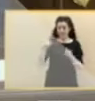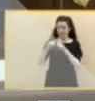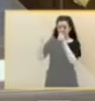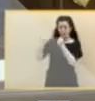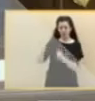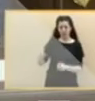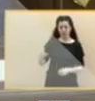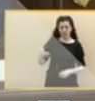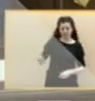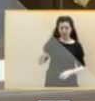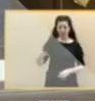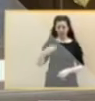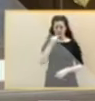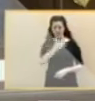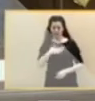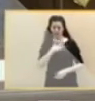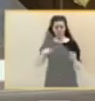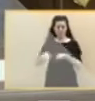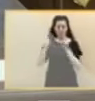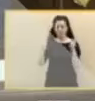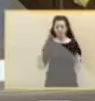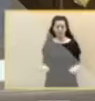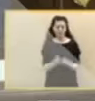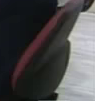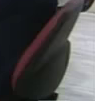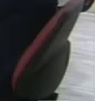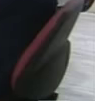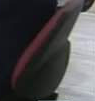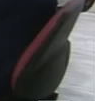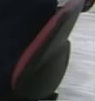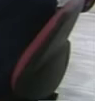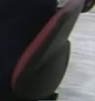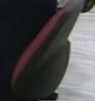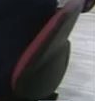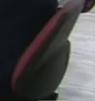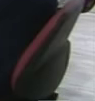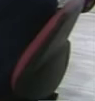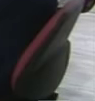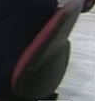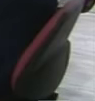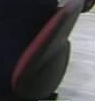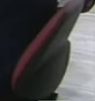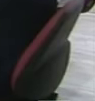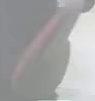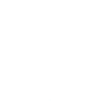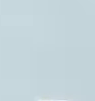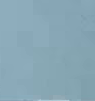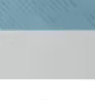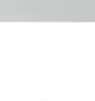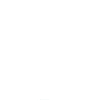chiripa. Ya estoy aquí. Oye, cariño, ¿tú estás bien? ¿Por?